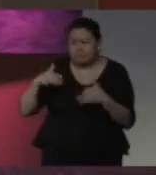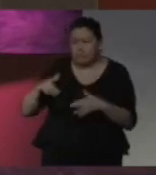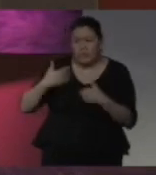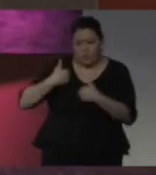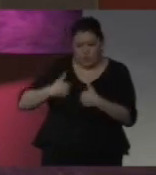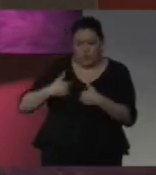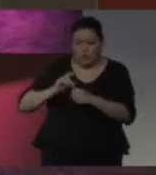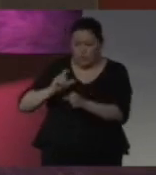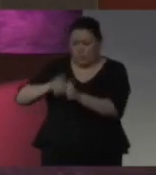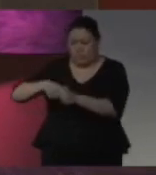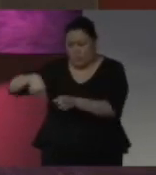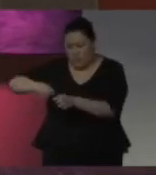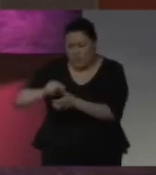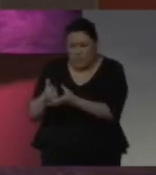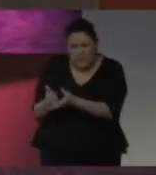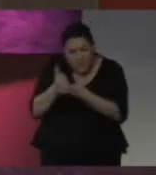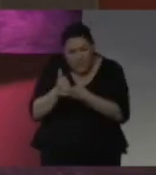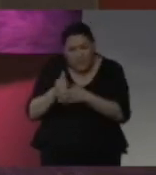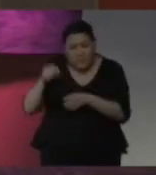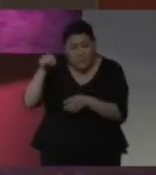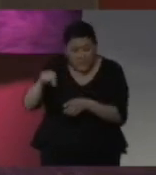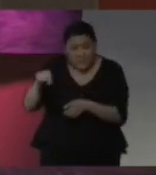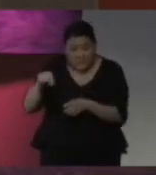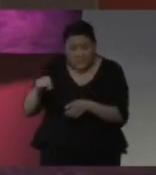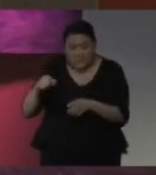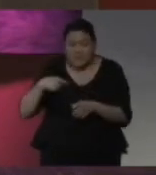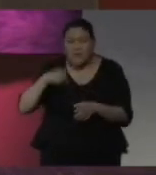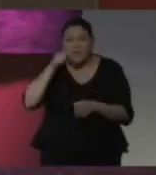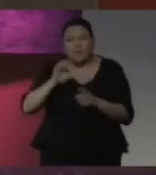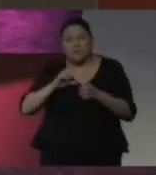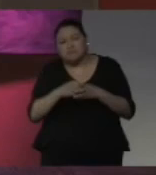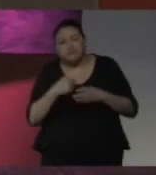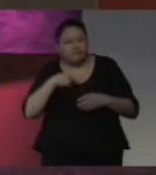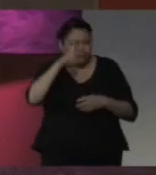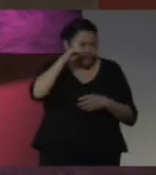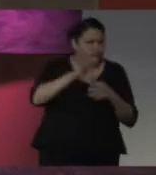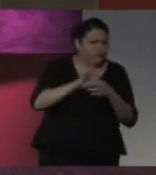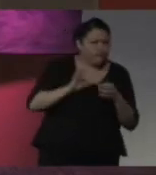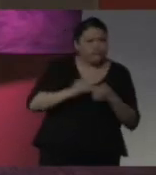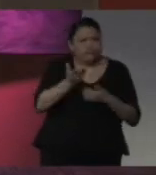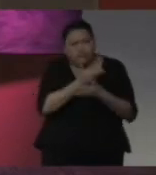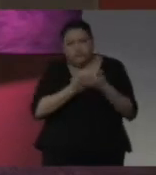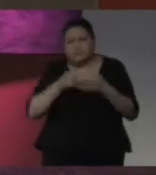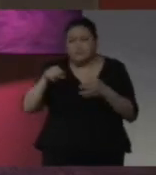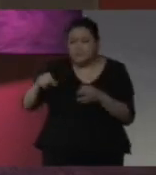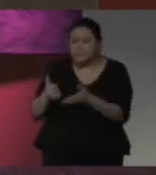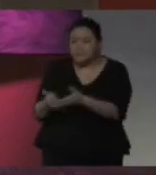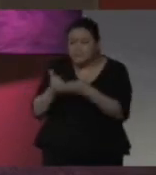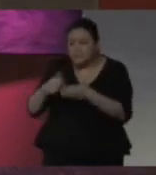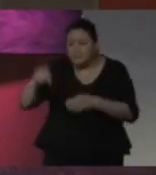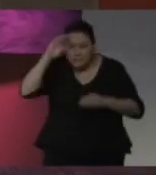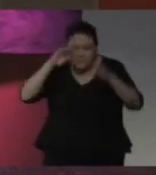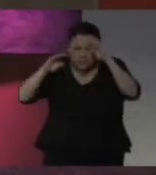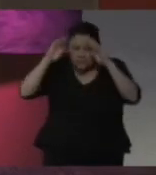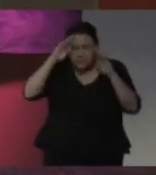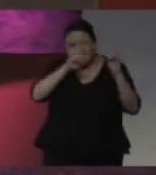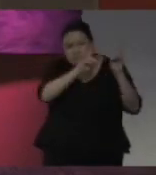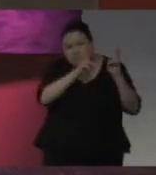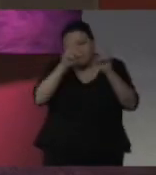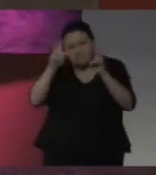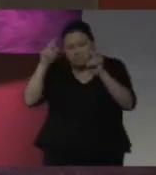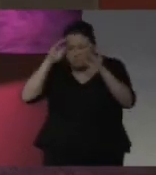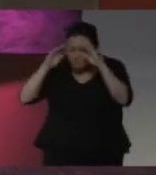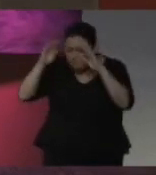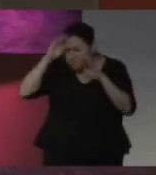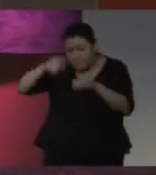de pertenecer, que funcionaron precisamente como este consejo académico que había mencionado Gladys Zul, que fueron quienes pensaron cada una de estas mesas y